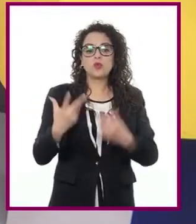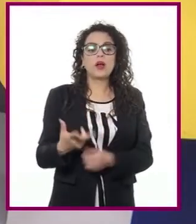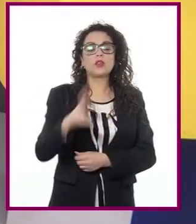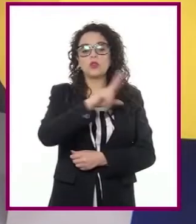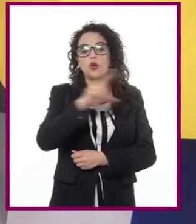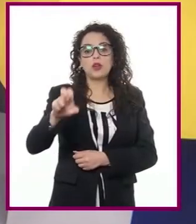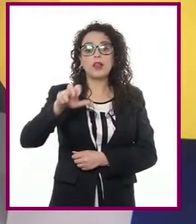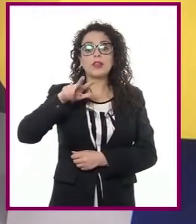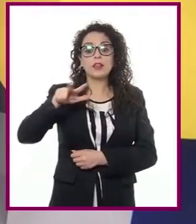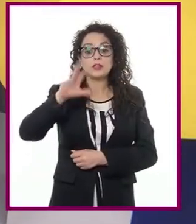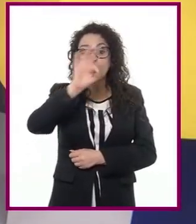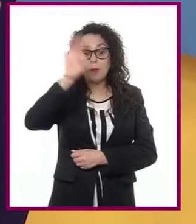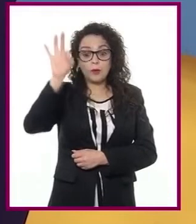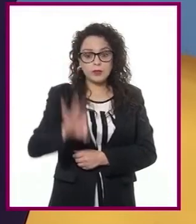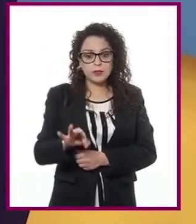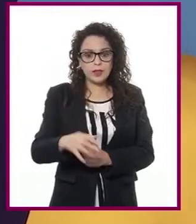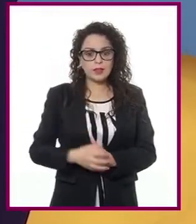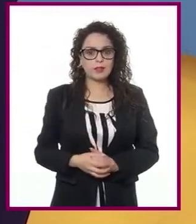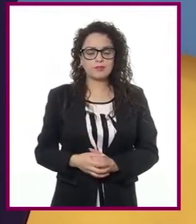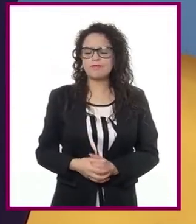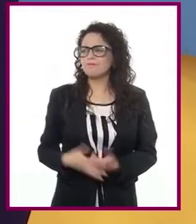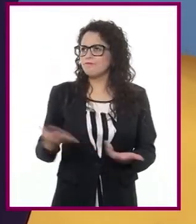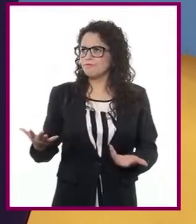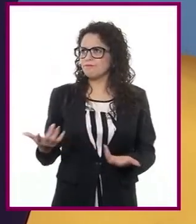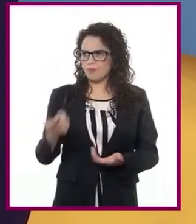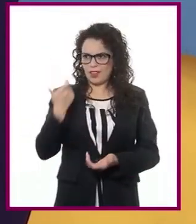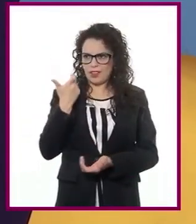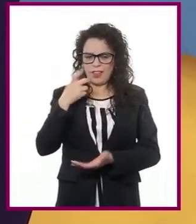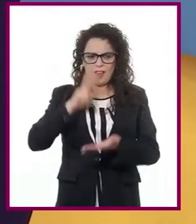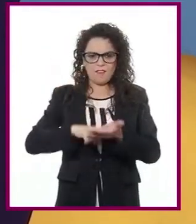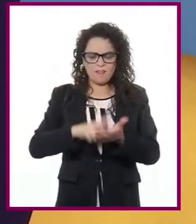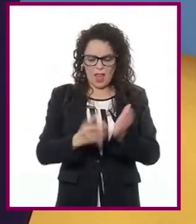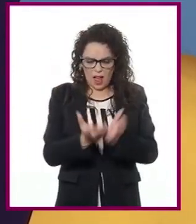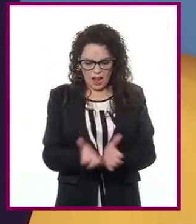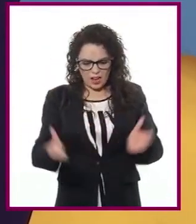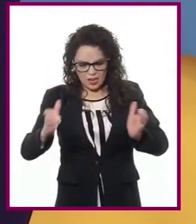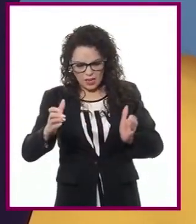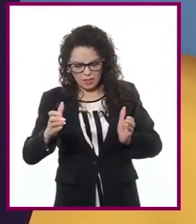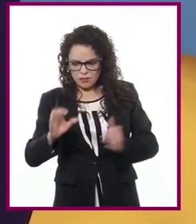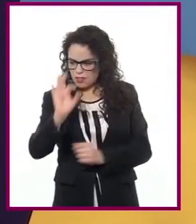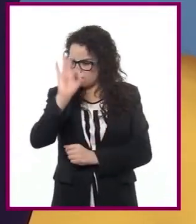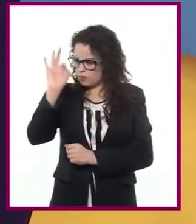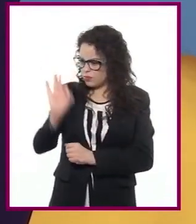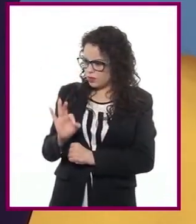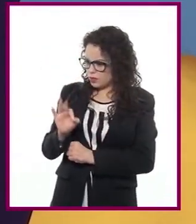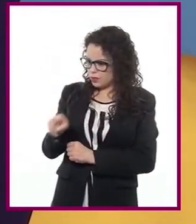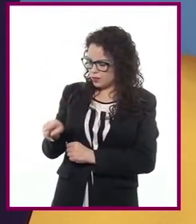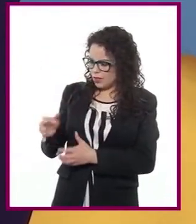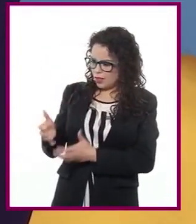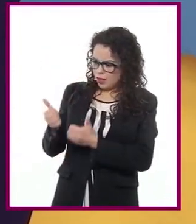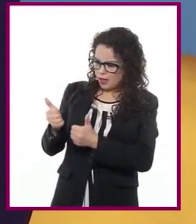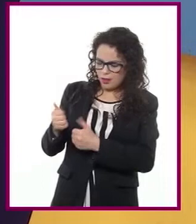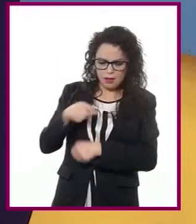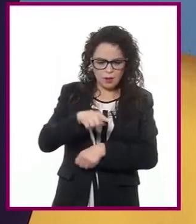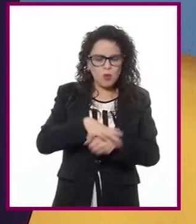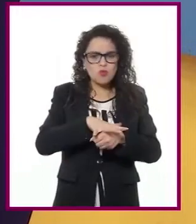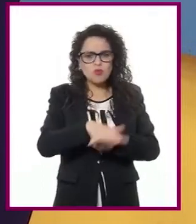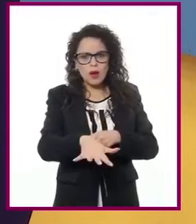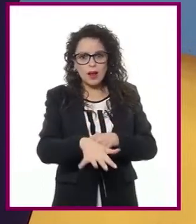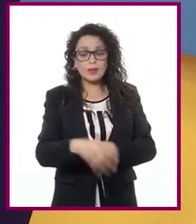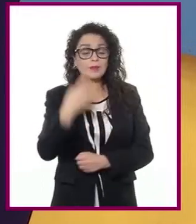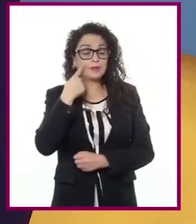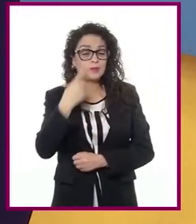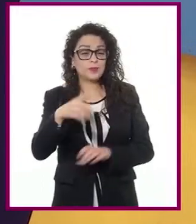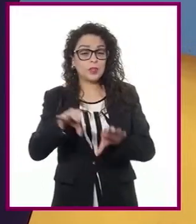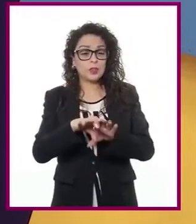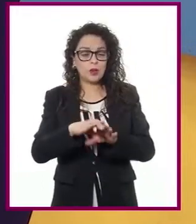818%. ¿Cuál sería el precio del caso tomando en cuenta el porcentaje de recuperación? Veamos cómo obtener el precio